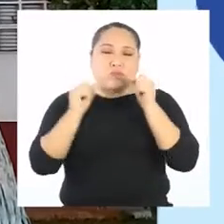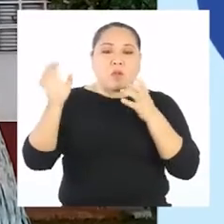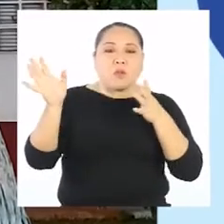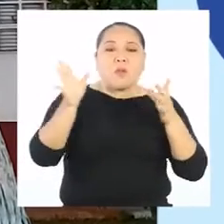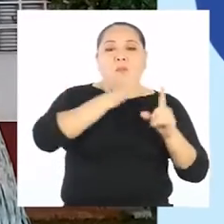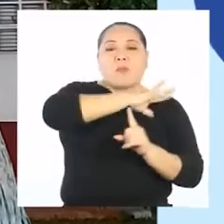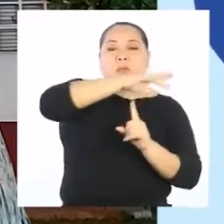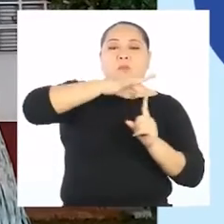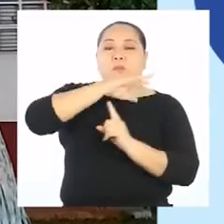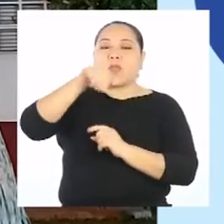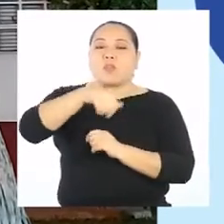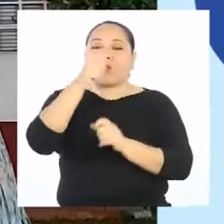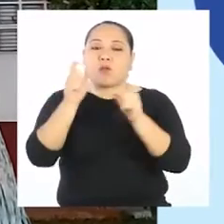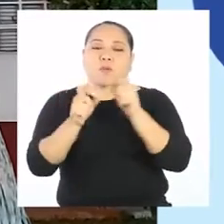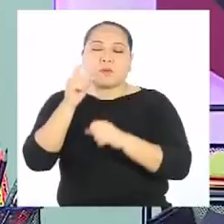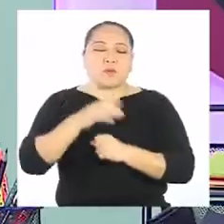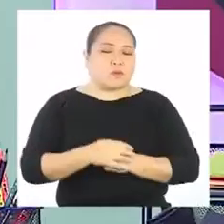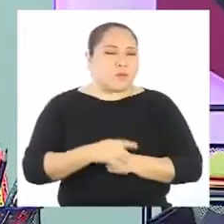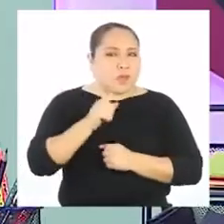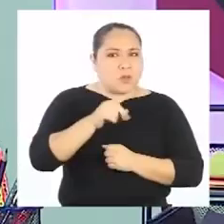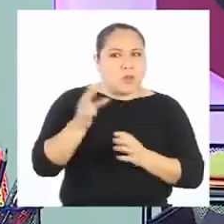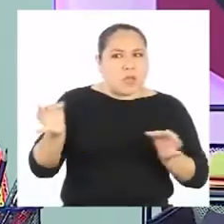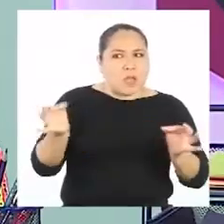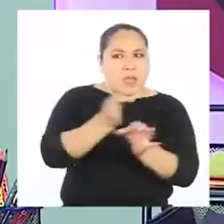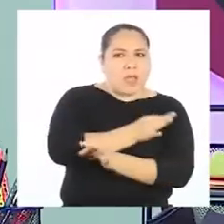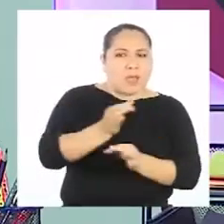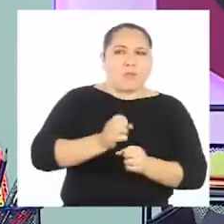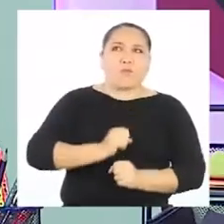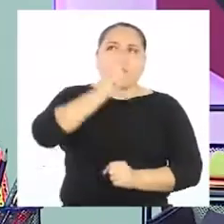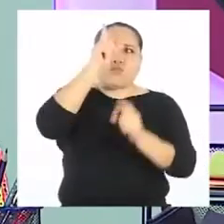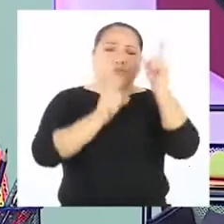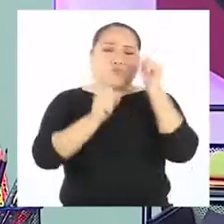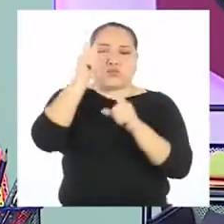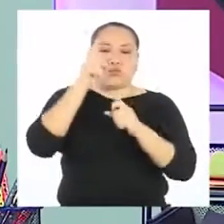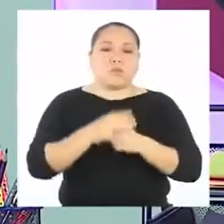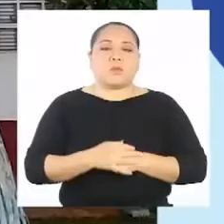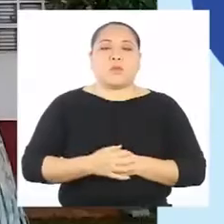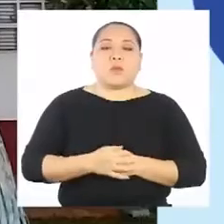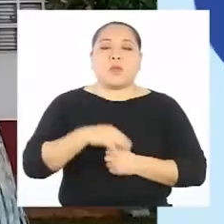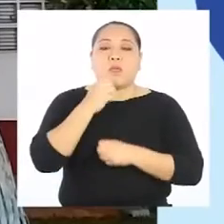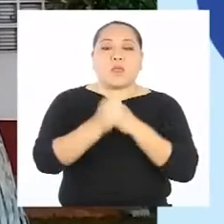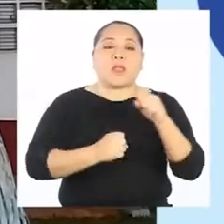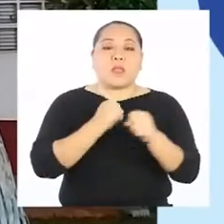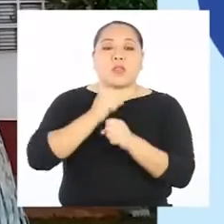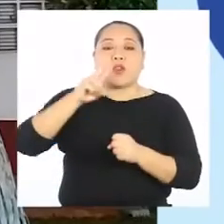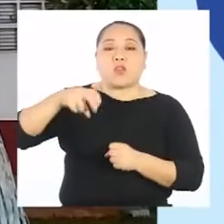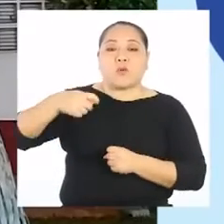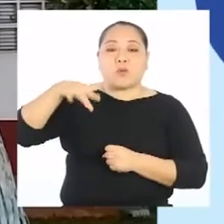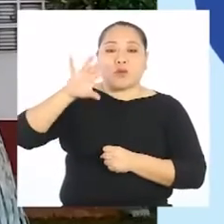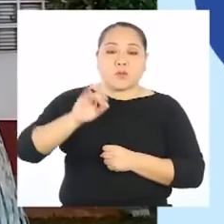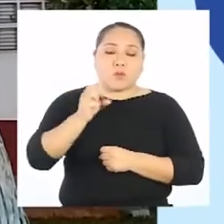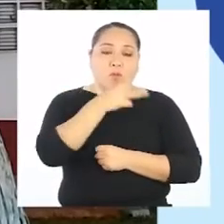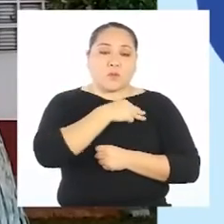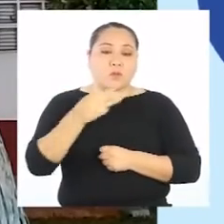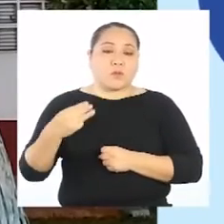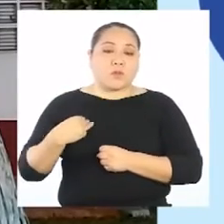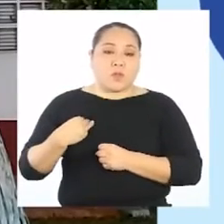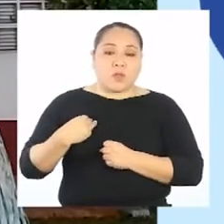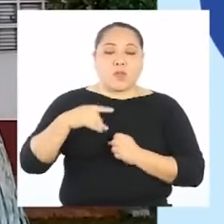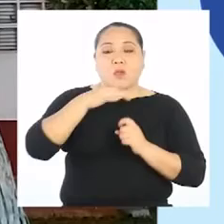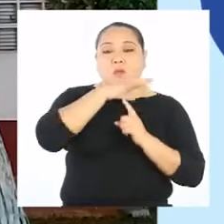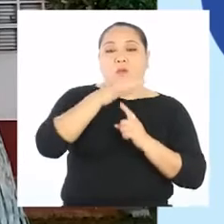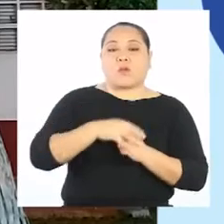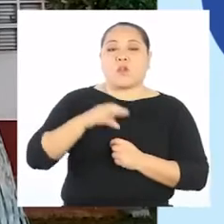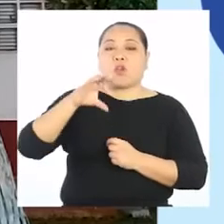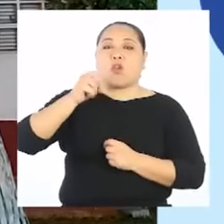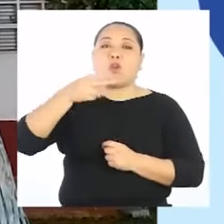medio ambiente y las demás personas. ¿Hay algún reemplazo para la pirotecnia? En el año 2018, el Ministerio del